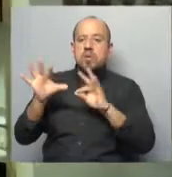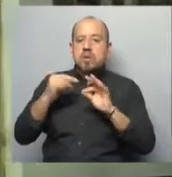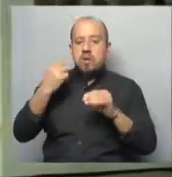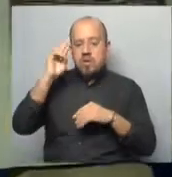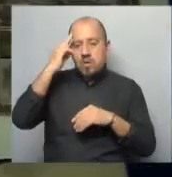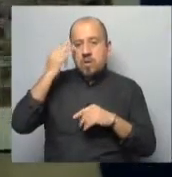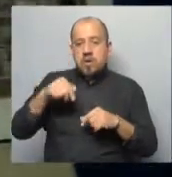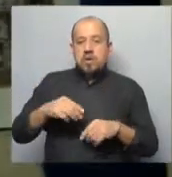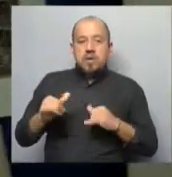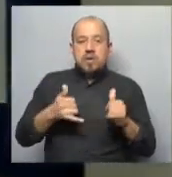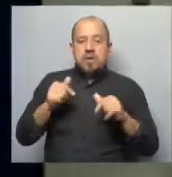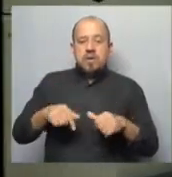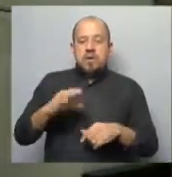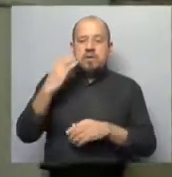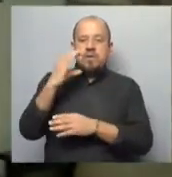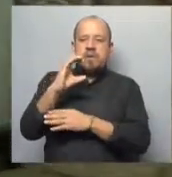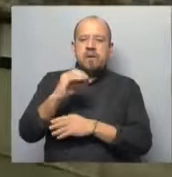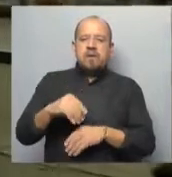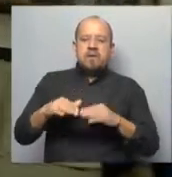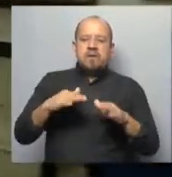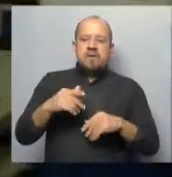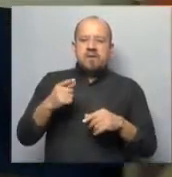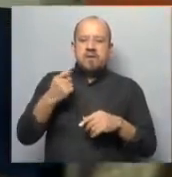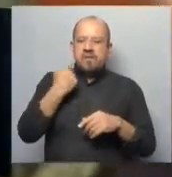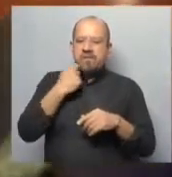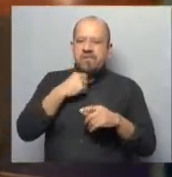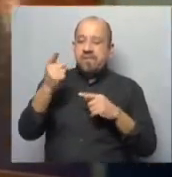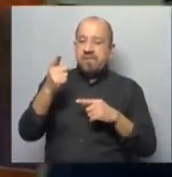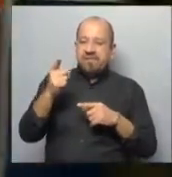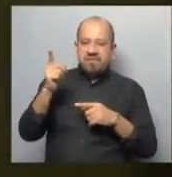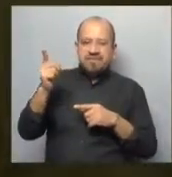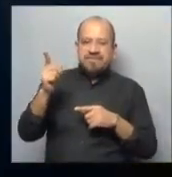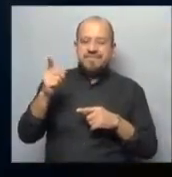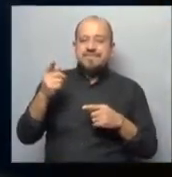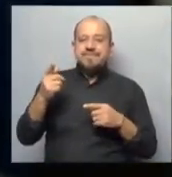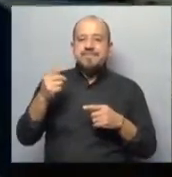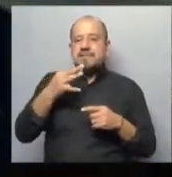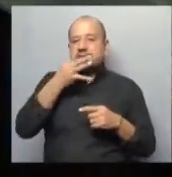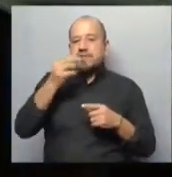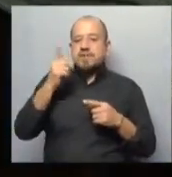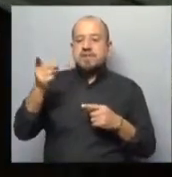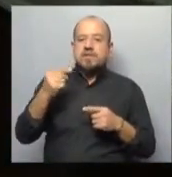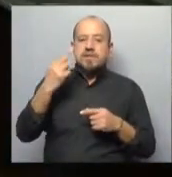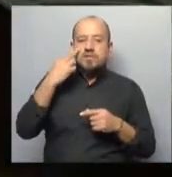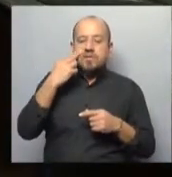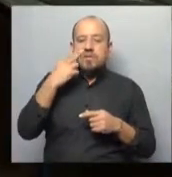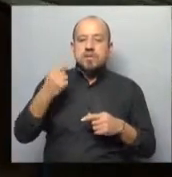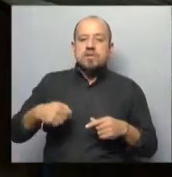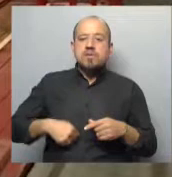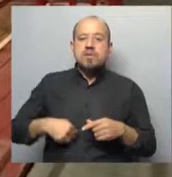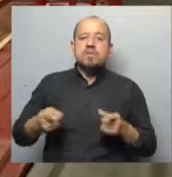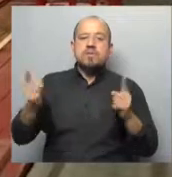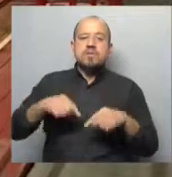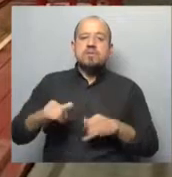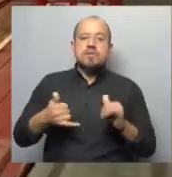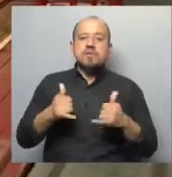fútbol jugando acá en el club, que a veces faltaban a sus cuadros de primera, cantaban que estaban con problemas estomacales y venían a jugar con el